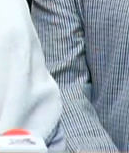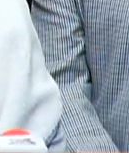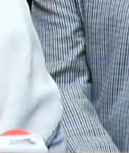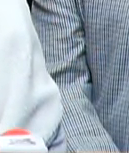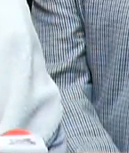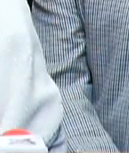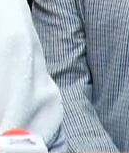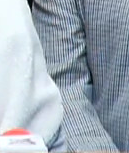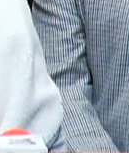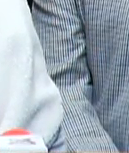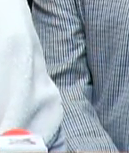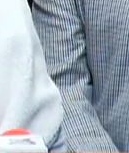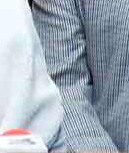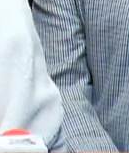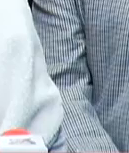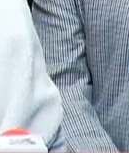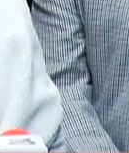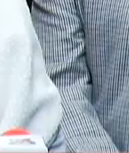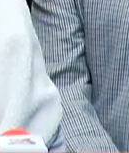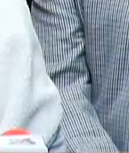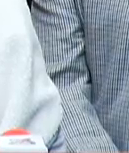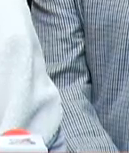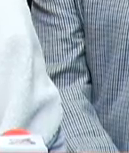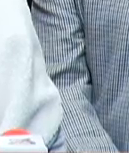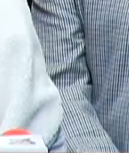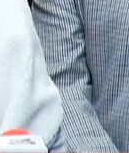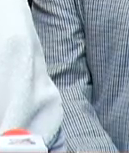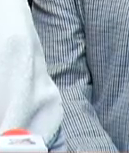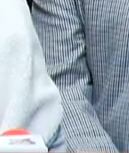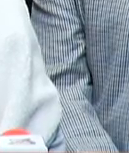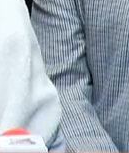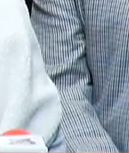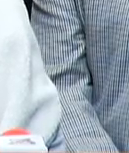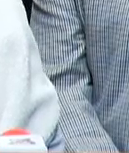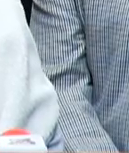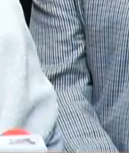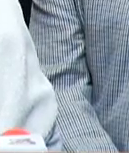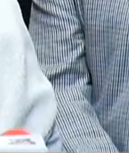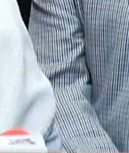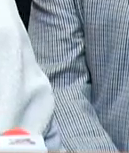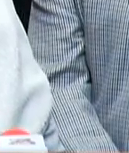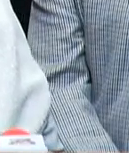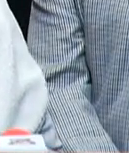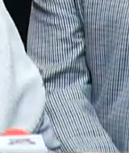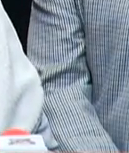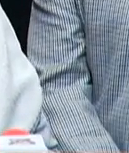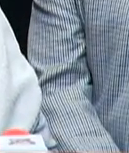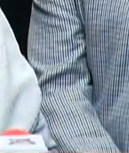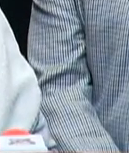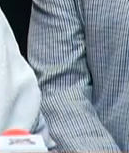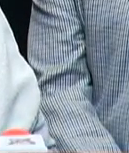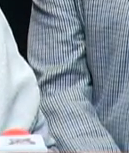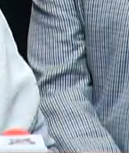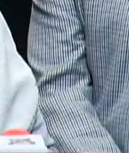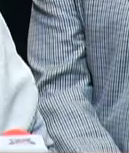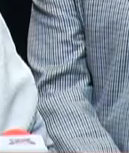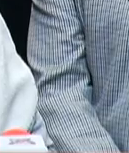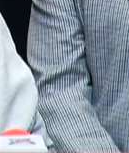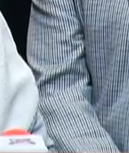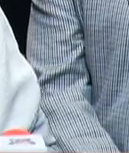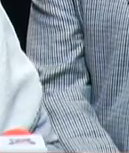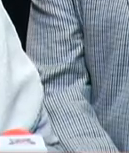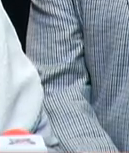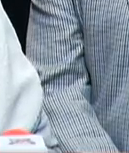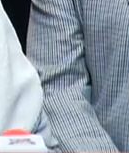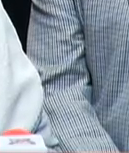prueba de ahora de venirnos al Julio Castillo nuevamente y a estar por acá, pues va a ser una prueba de fuego